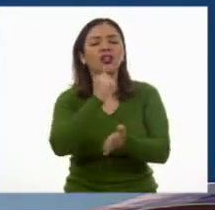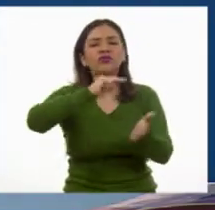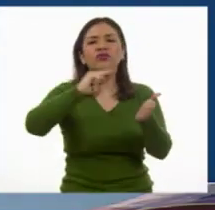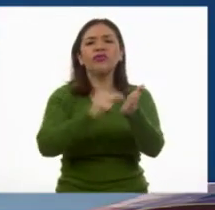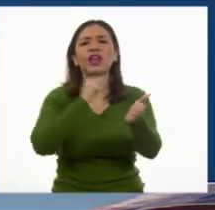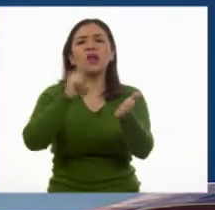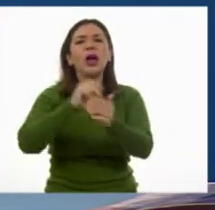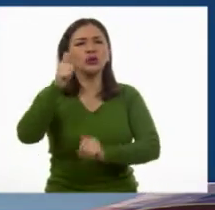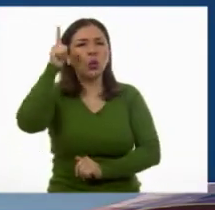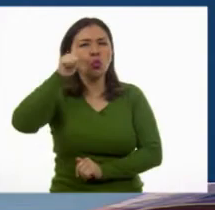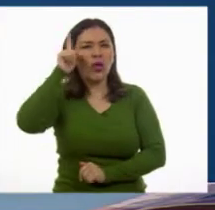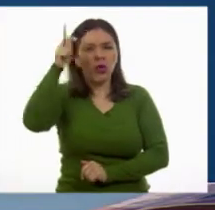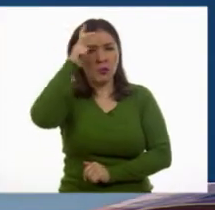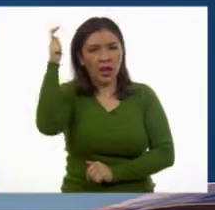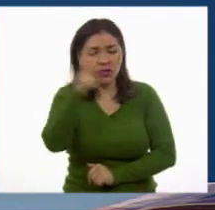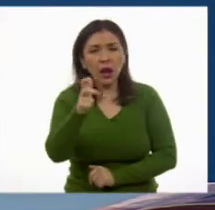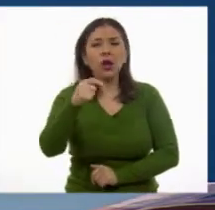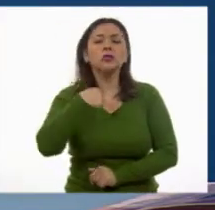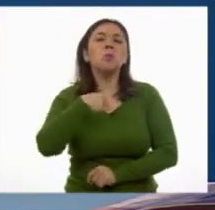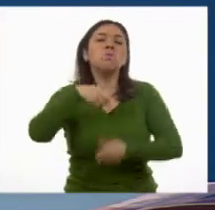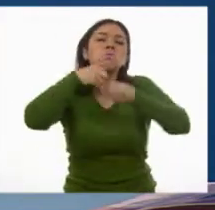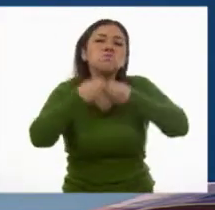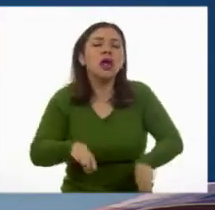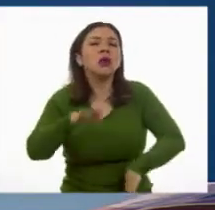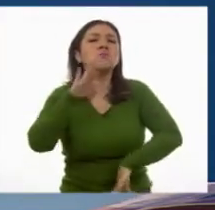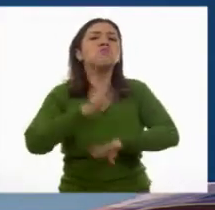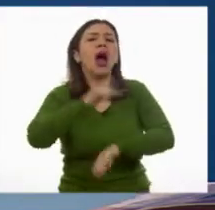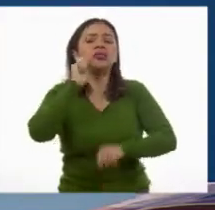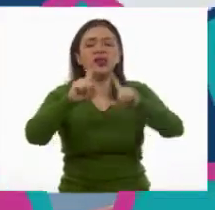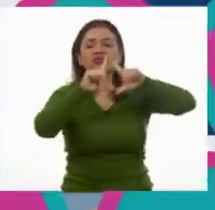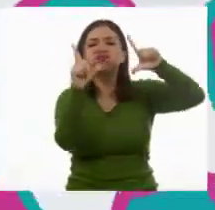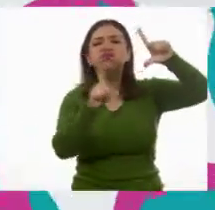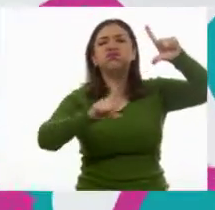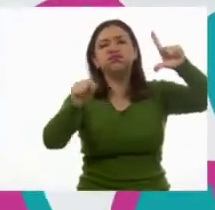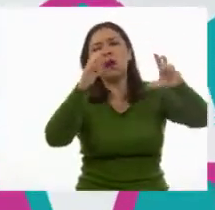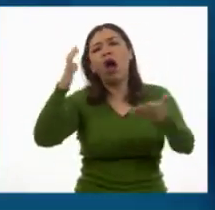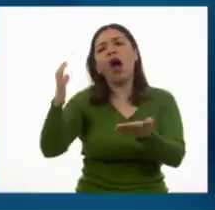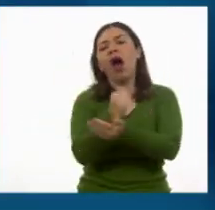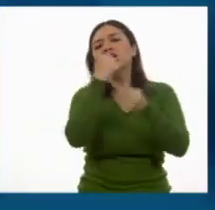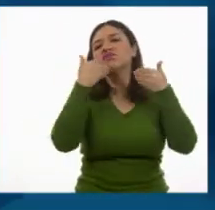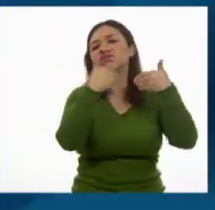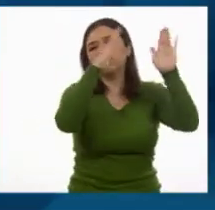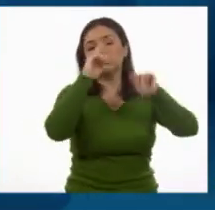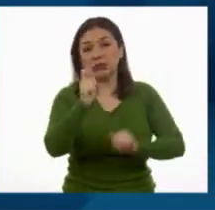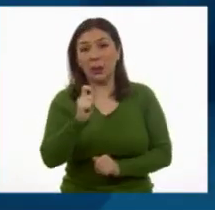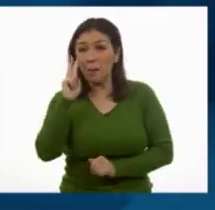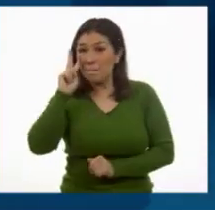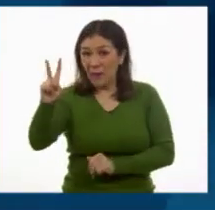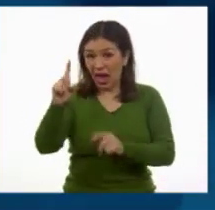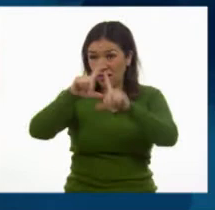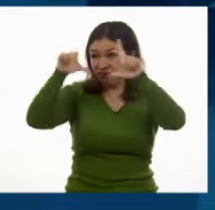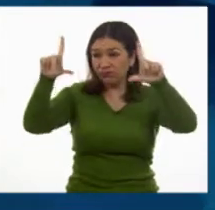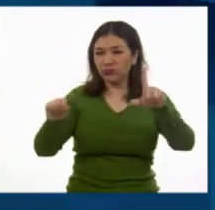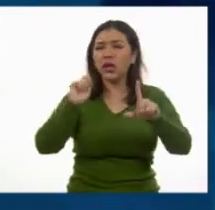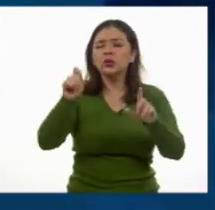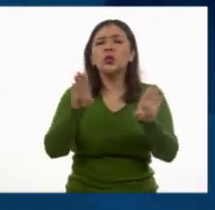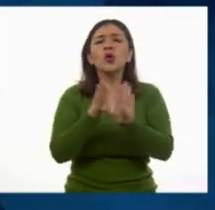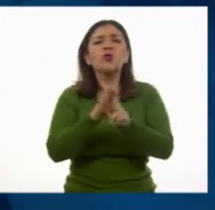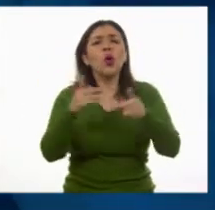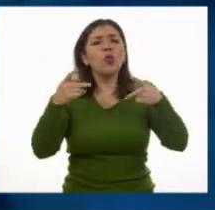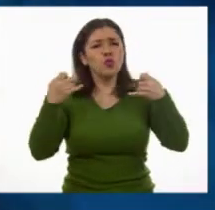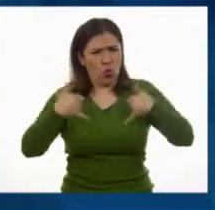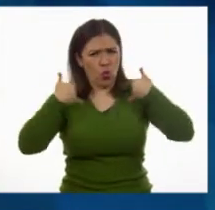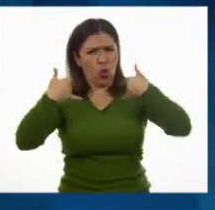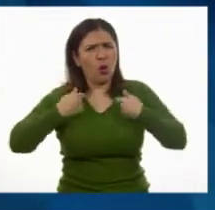de Guadalupe Hidalgo, con los que perdimos más de la mitad de nuestro territorio. En el mural, lo que se representa es el sacrificio que hicieron